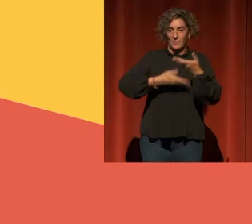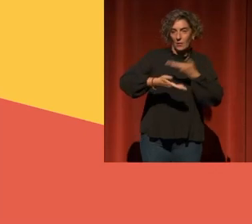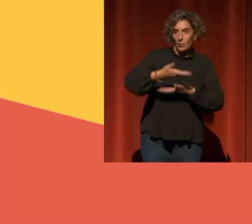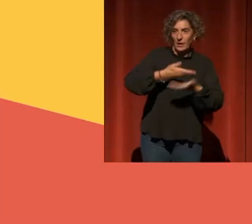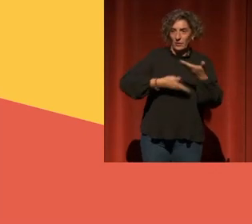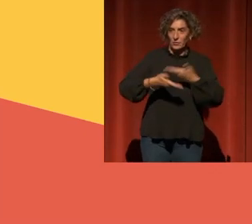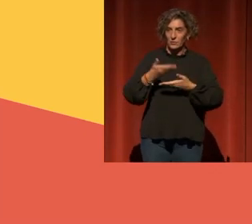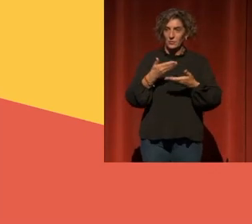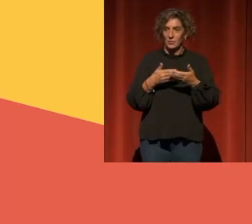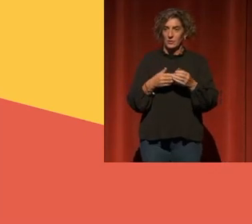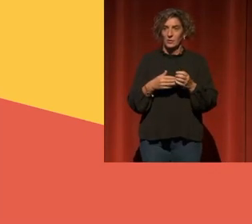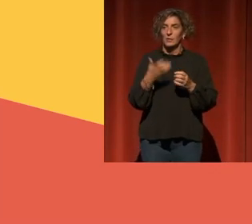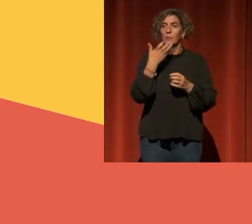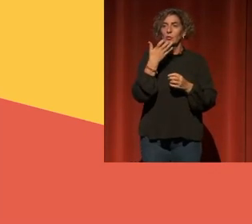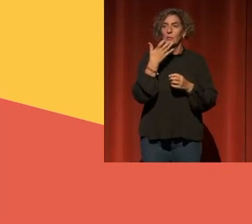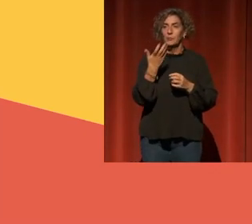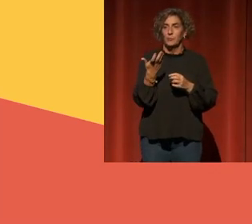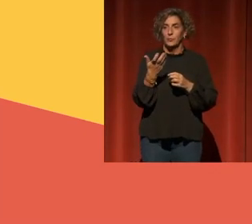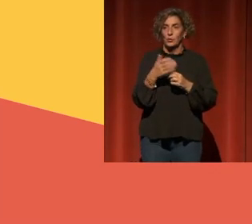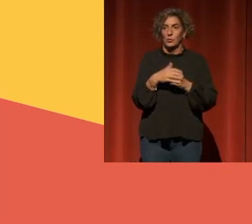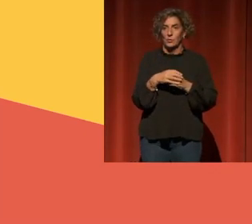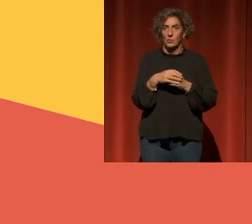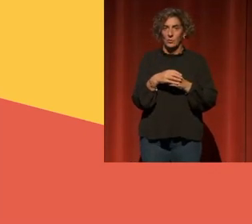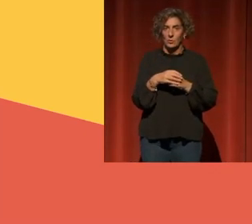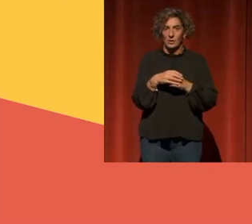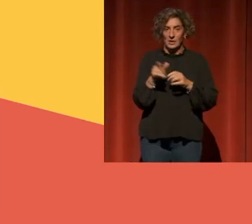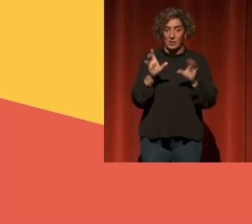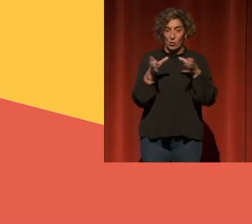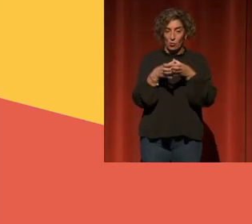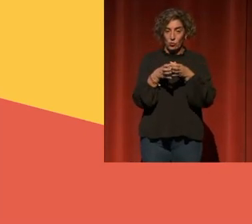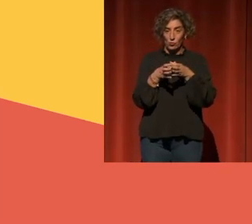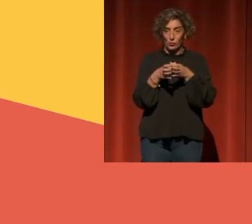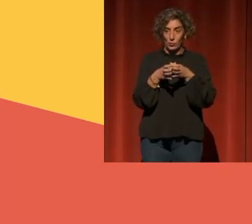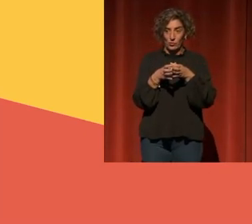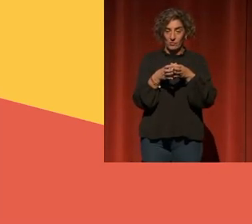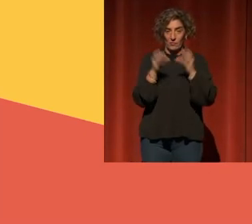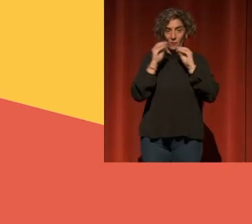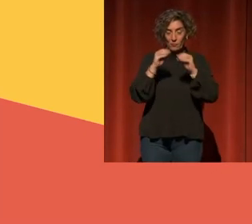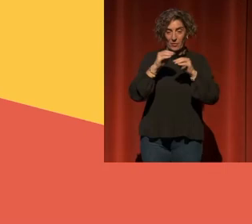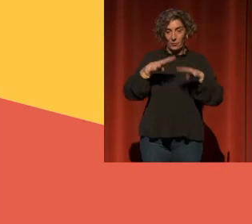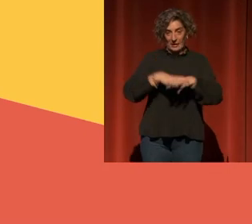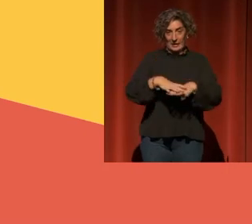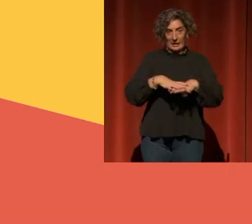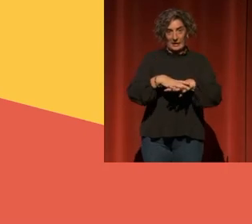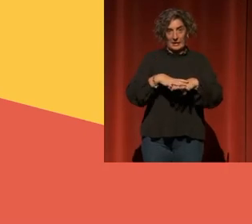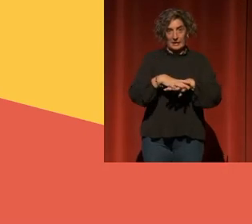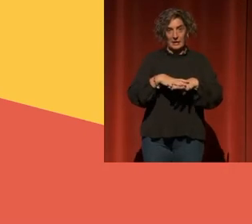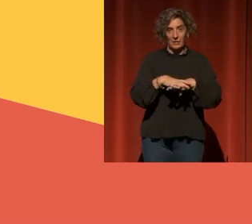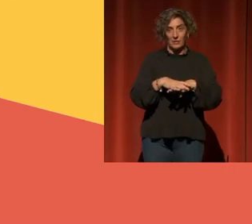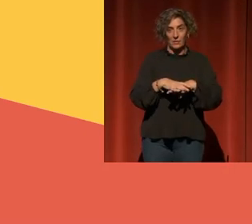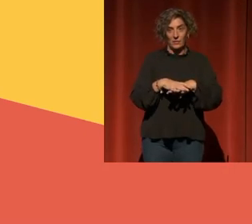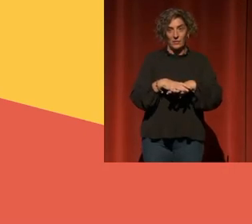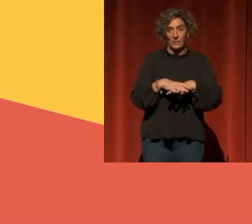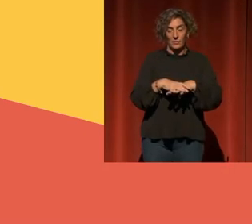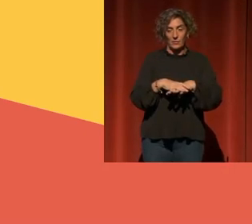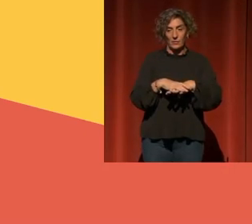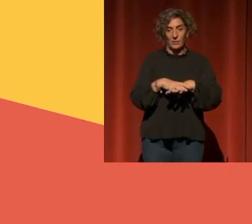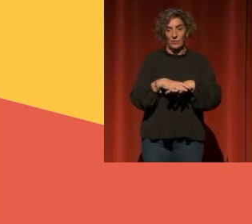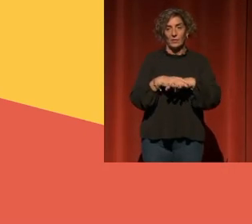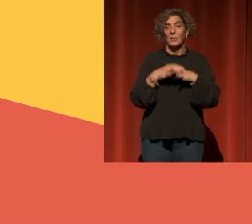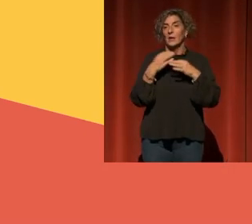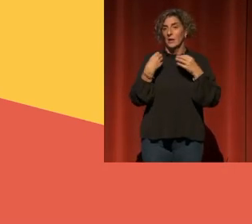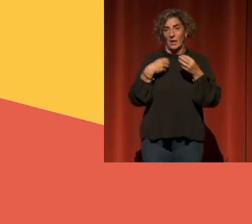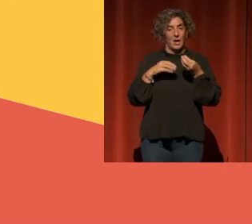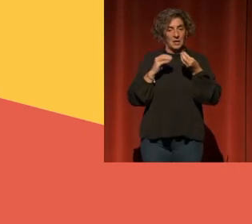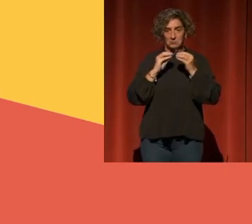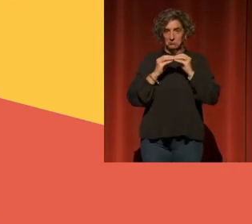muestra por ejemplo el servicio público de información en Red pregunte las bibliotecas responde que se realiza de forma